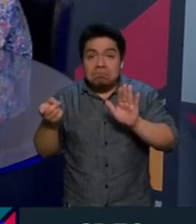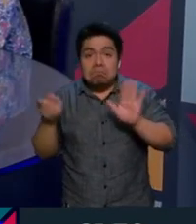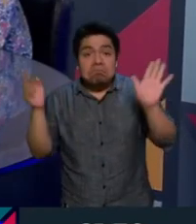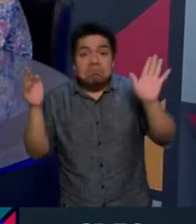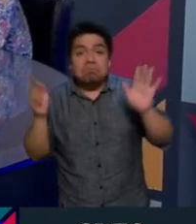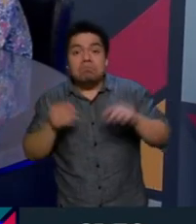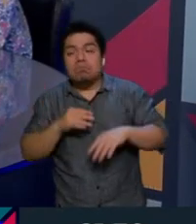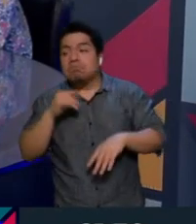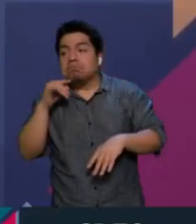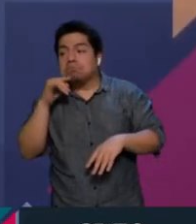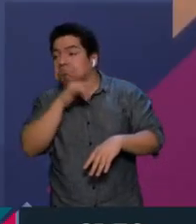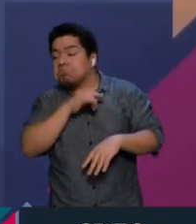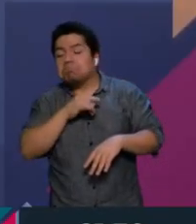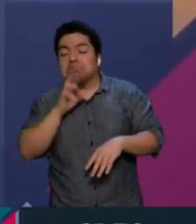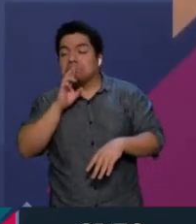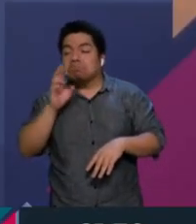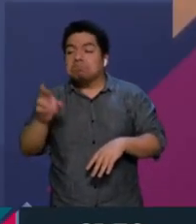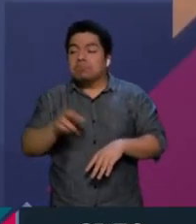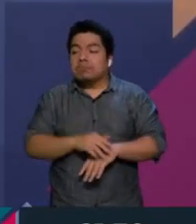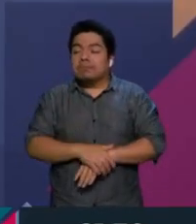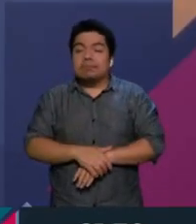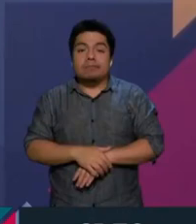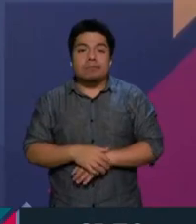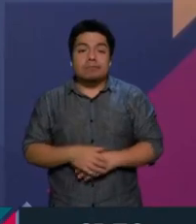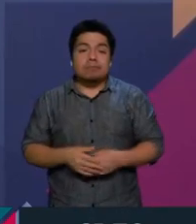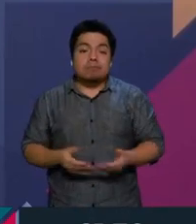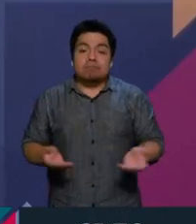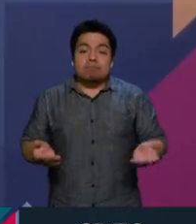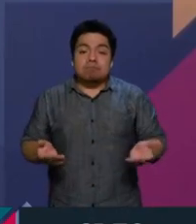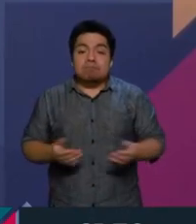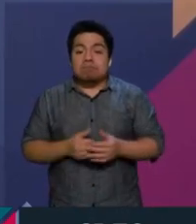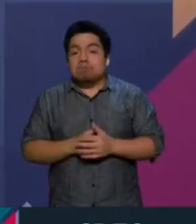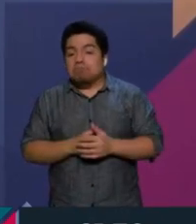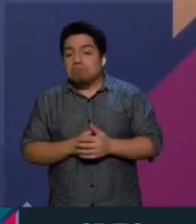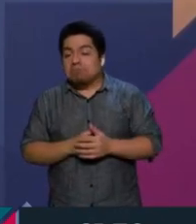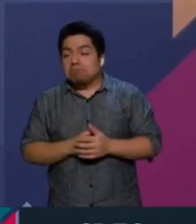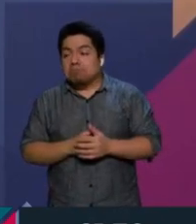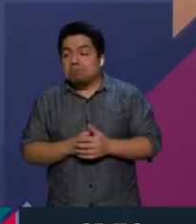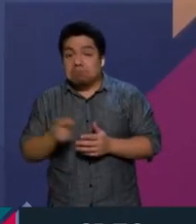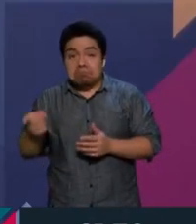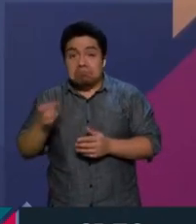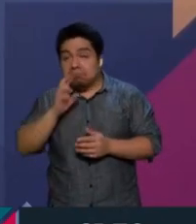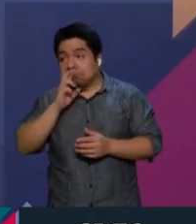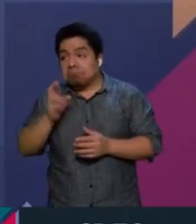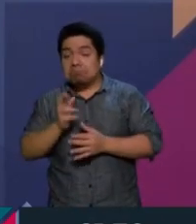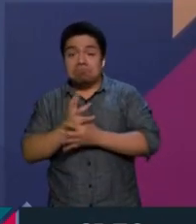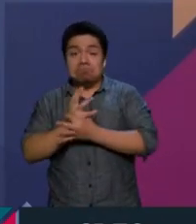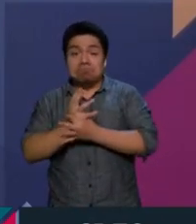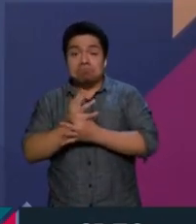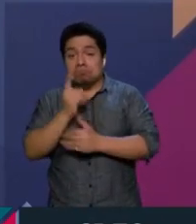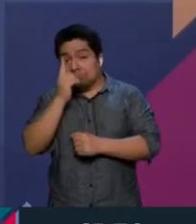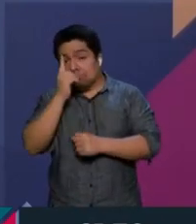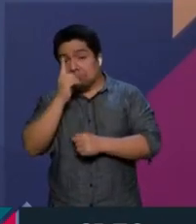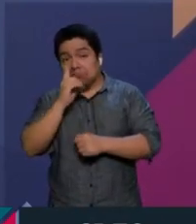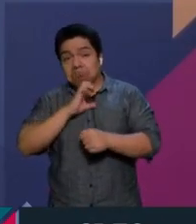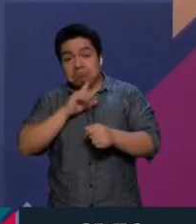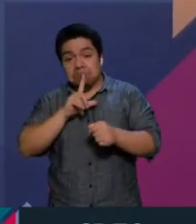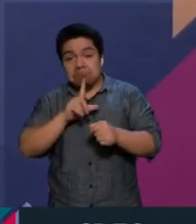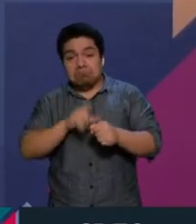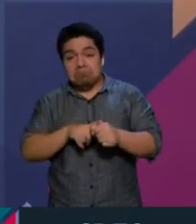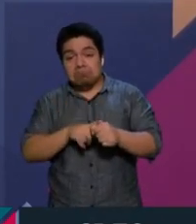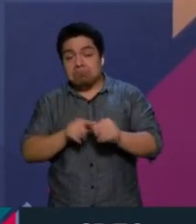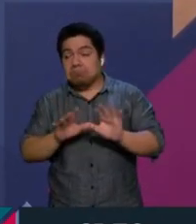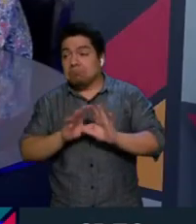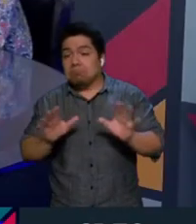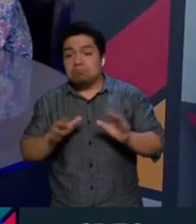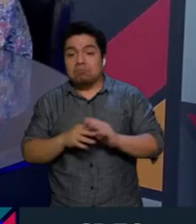bueno, cínicamente dijo que había habido una sesión extraordinaria y que eso no